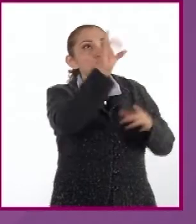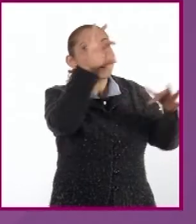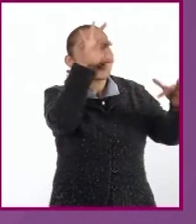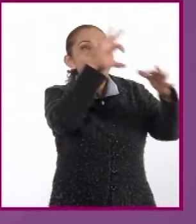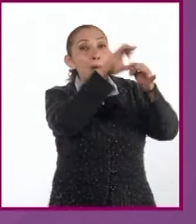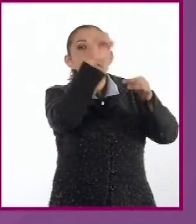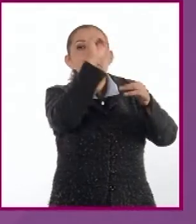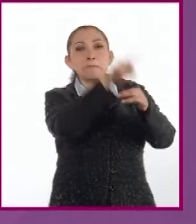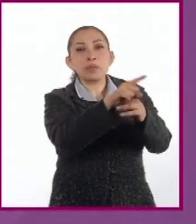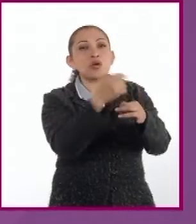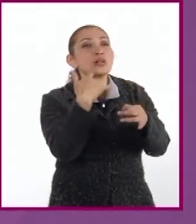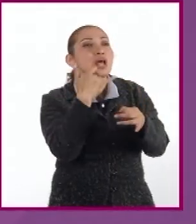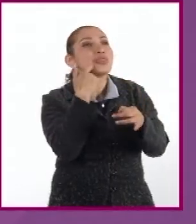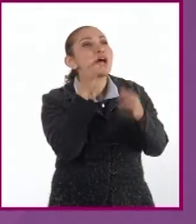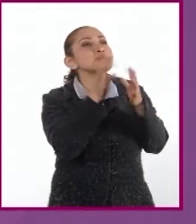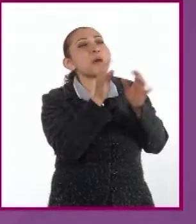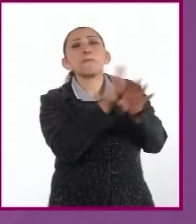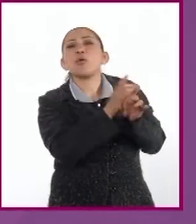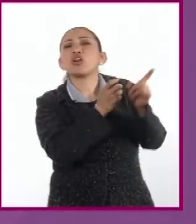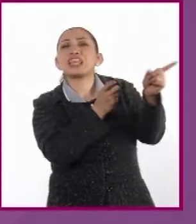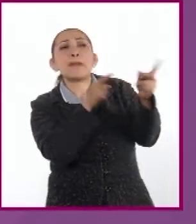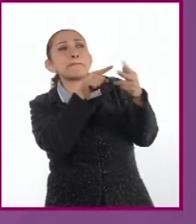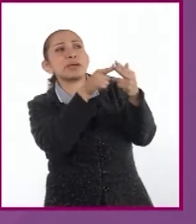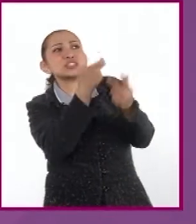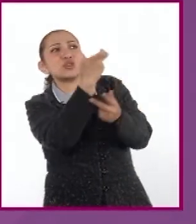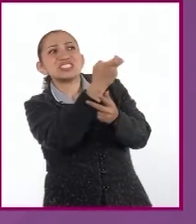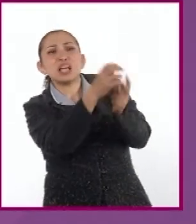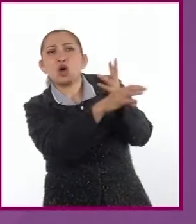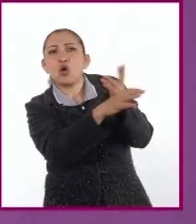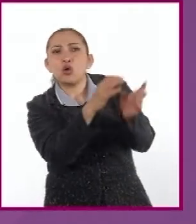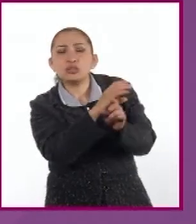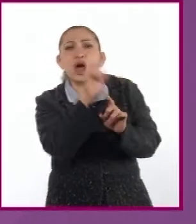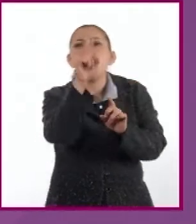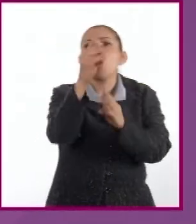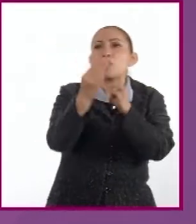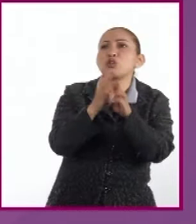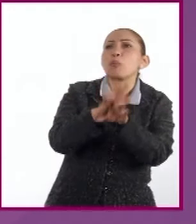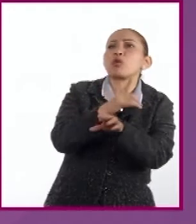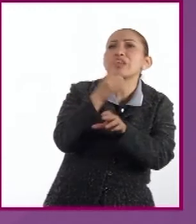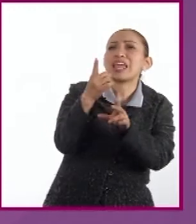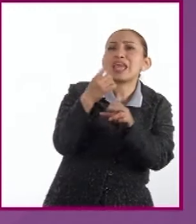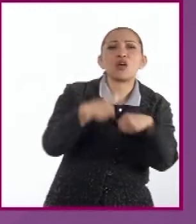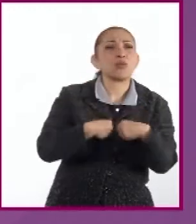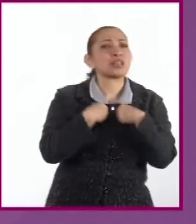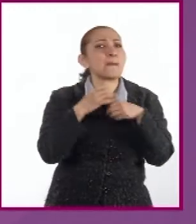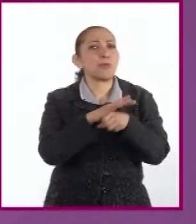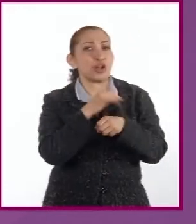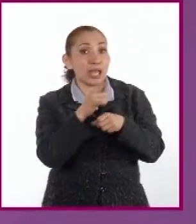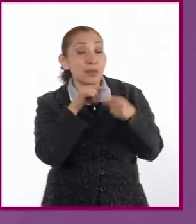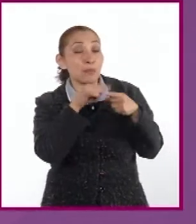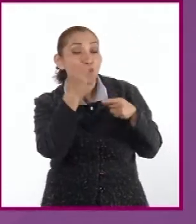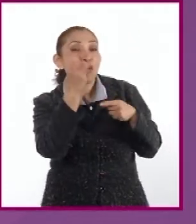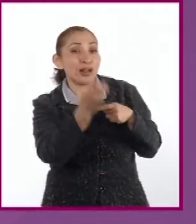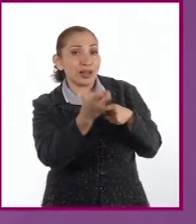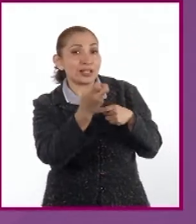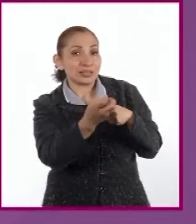de ellos se intenta explicar el origen de las cosas, del mundo, de la vida, y es por esa